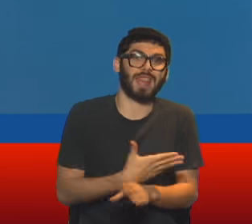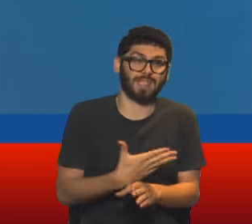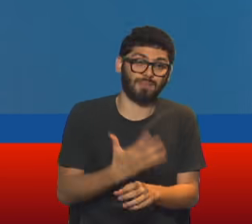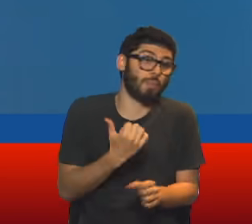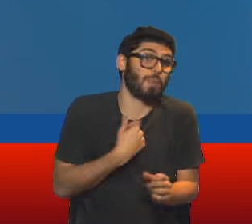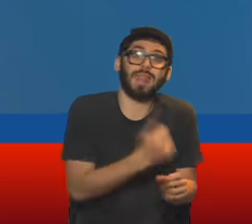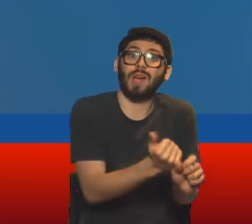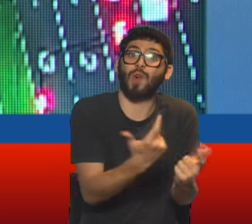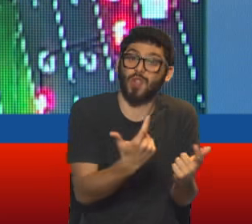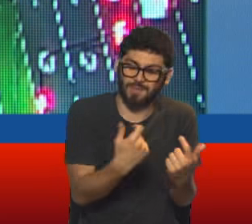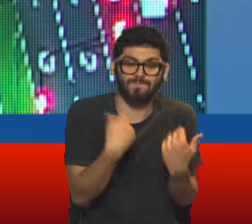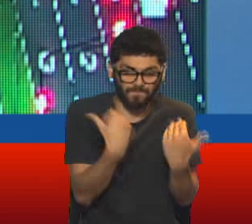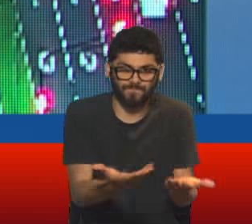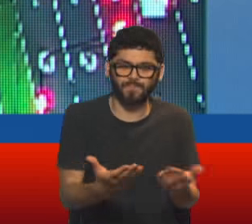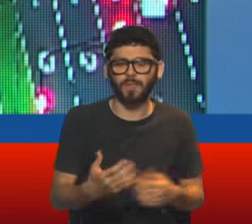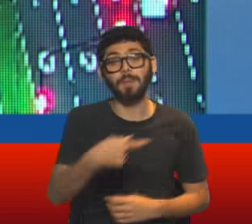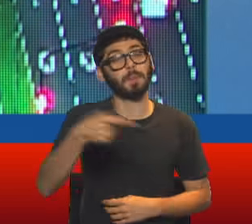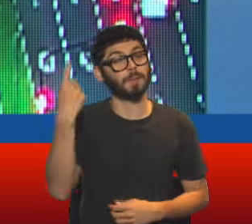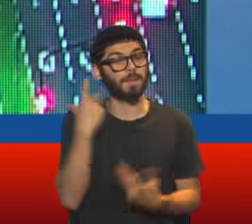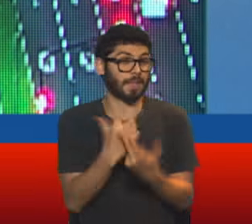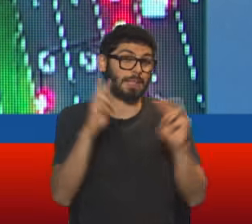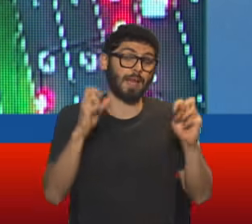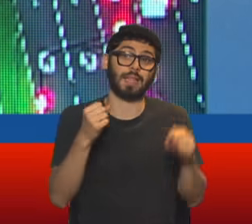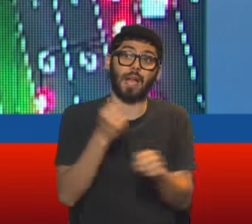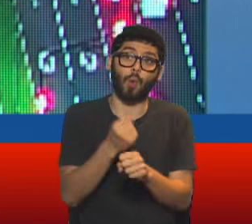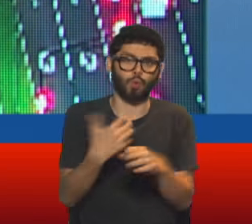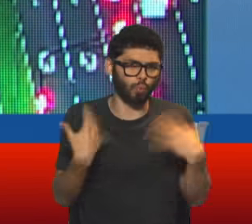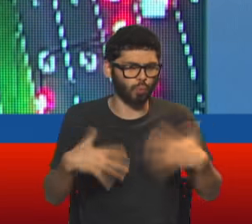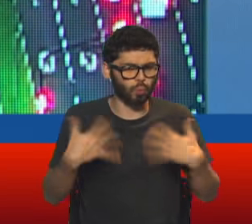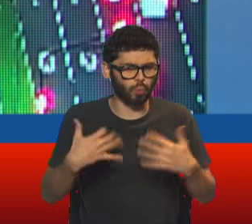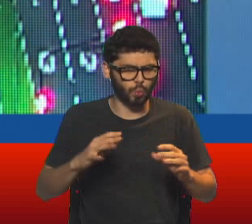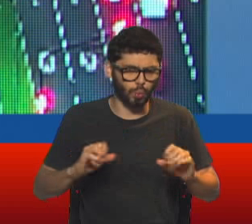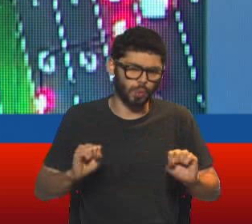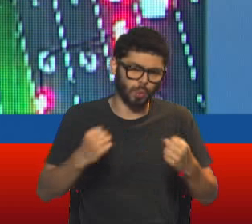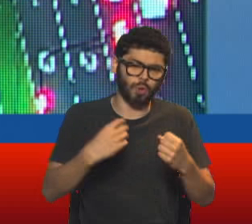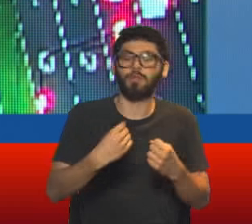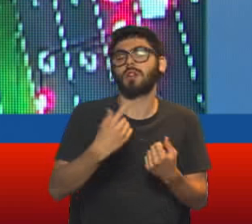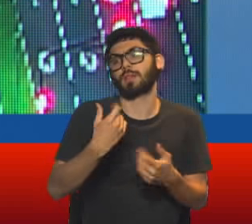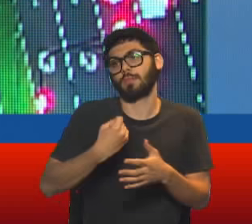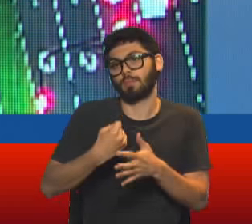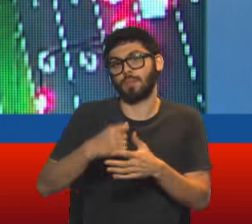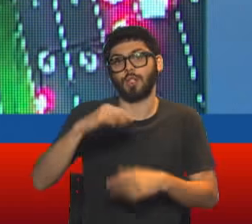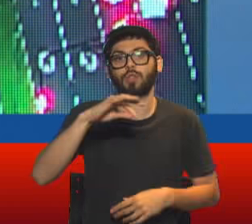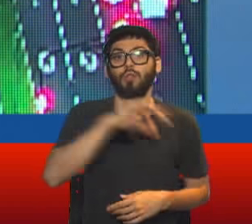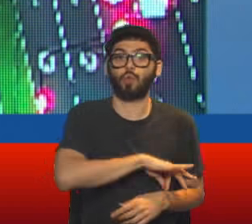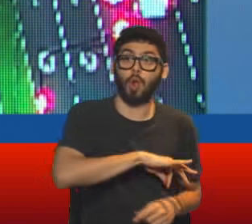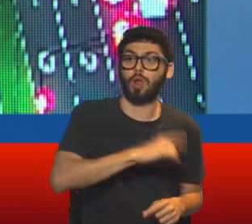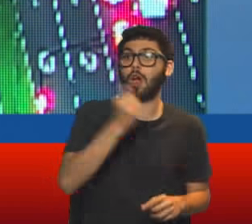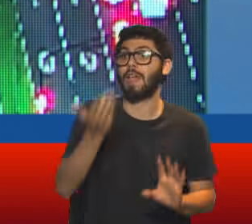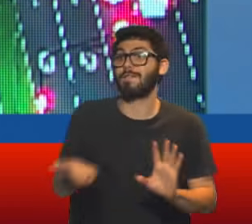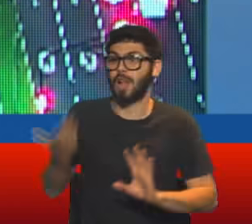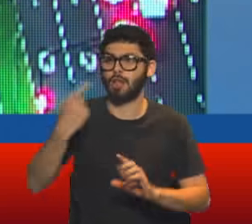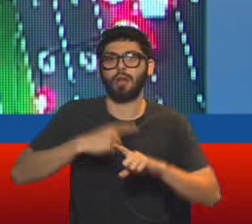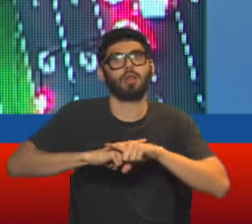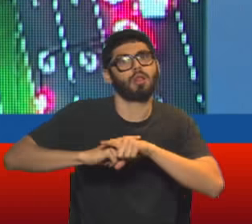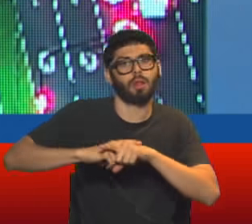la semana pasada hablamos de algo que es cruel no en el mercado laboral más ya de tanta problemática tiene mercado laboral la lucha permanente los salarios contra la inflación y demás pero que hay